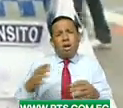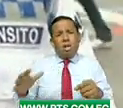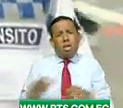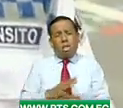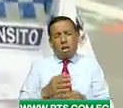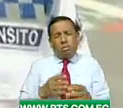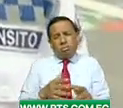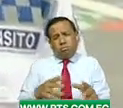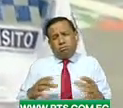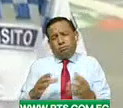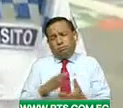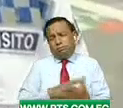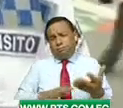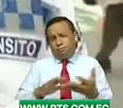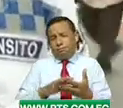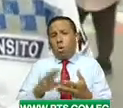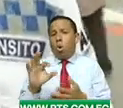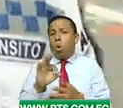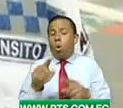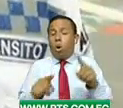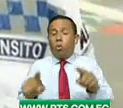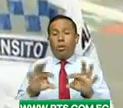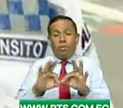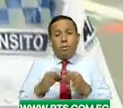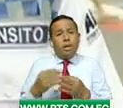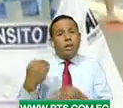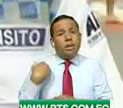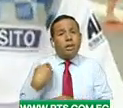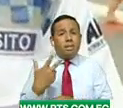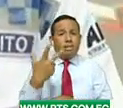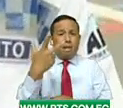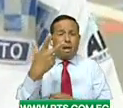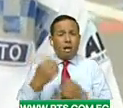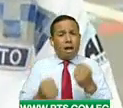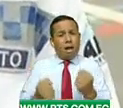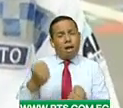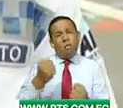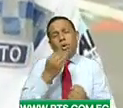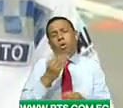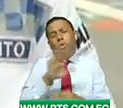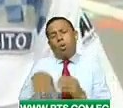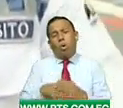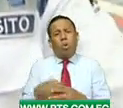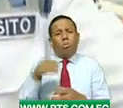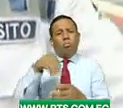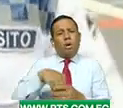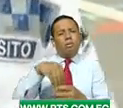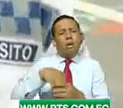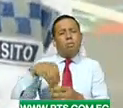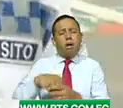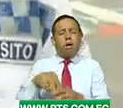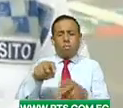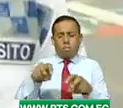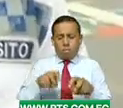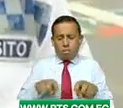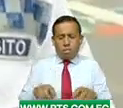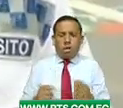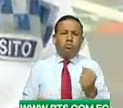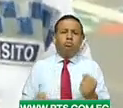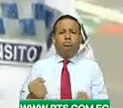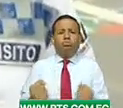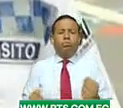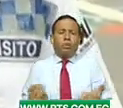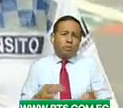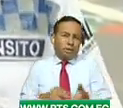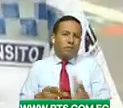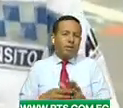las familias, porque existen dos, tres vehículos a la vez, pues que para que se vengan en un solo carrito, todos, a hacer sus diferentes compras y así evitaríamos pues,